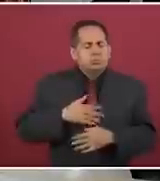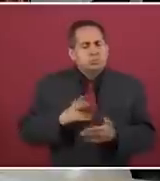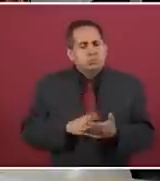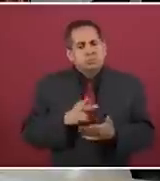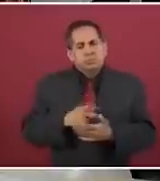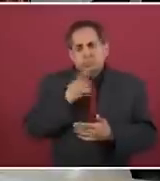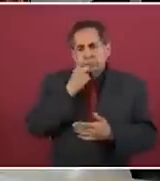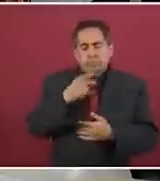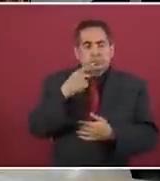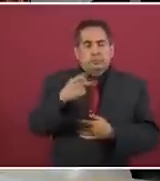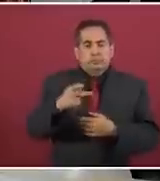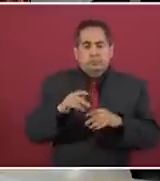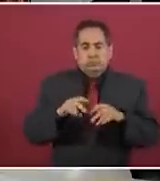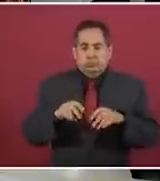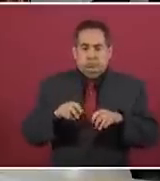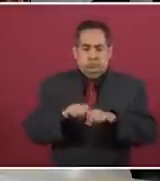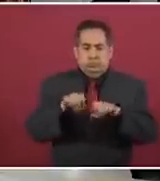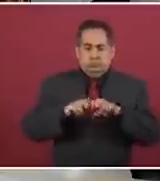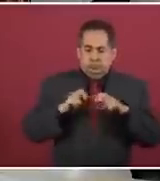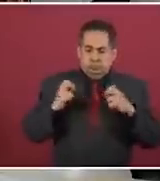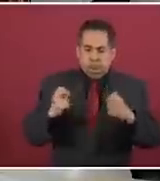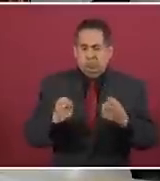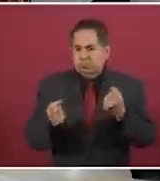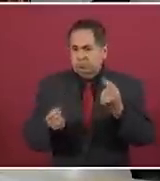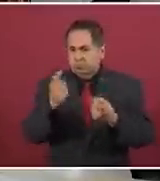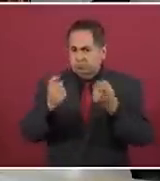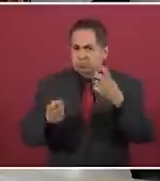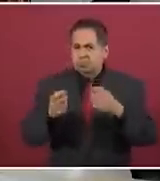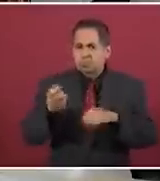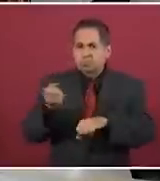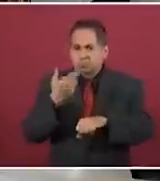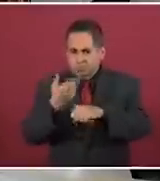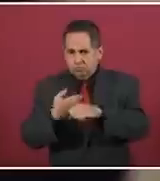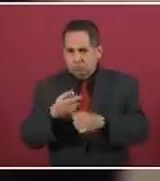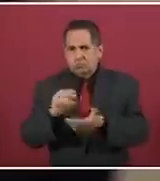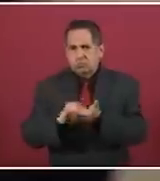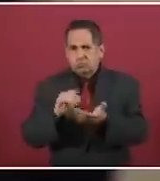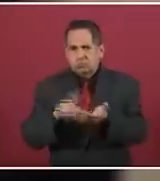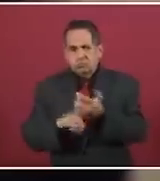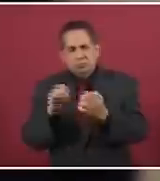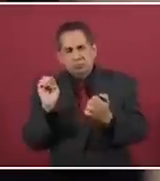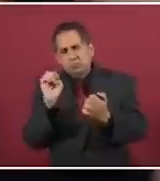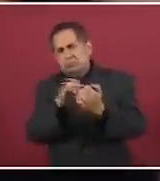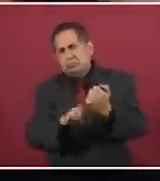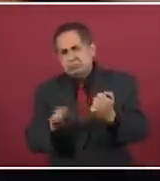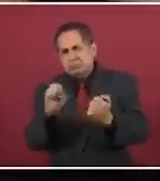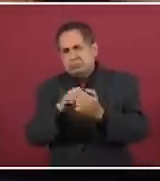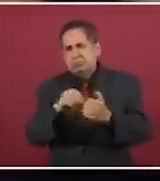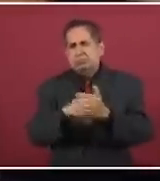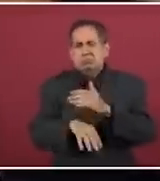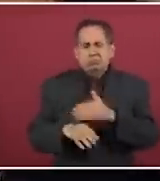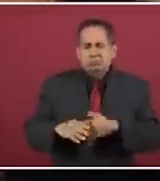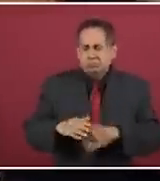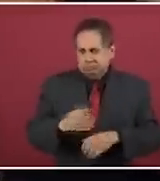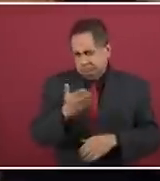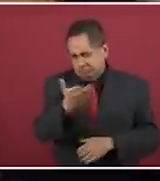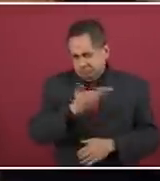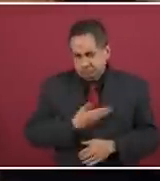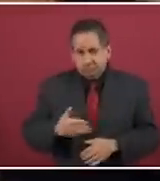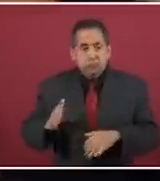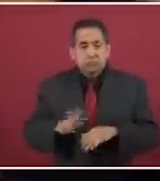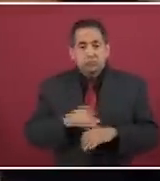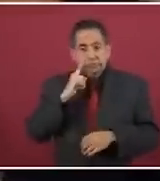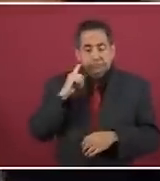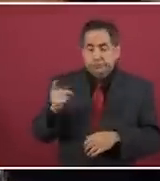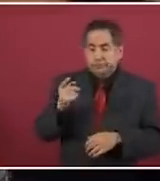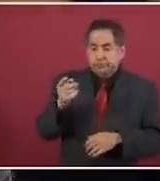en que dentro de su gabinete hay algunos secretarios que le engañan o le están mintiendo, presidente. Lo digo porque en la Secretaría